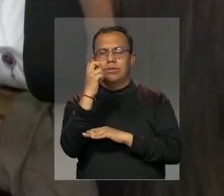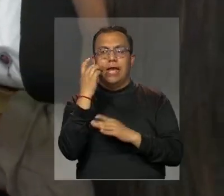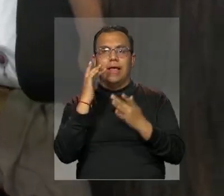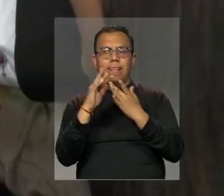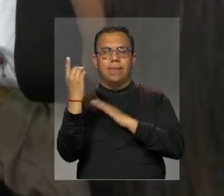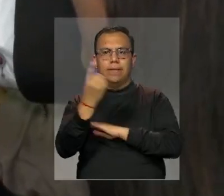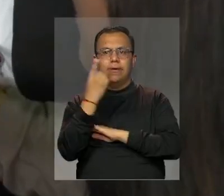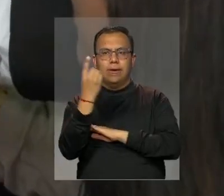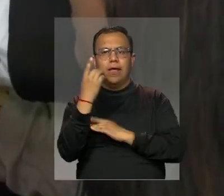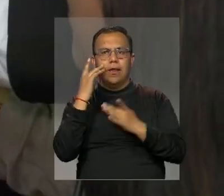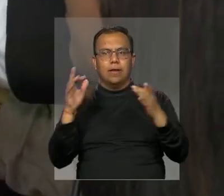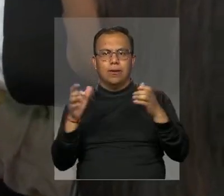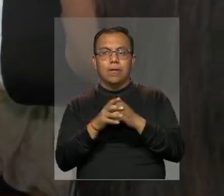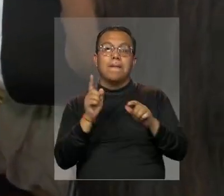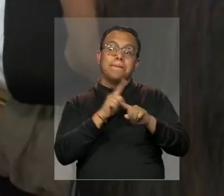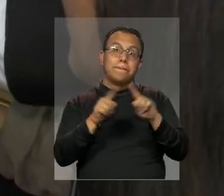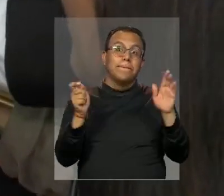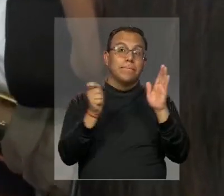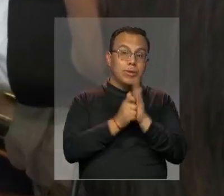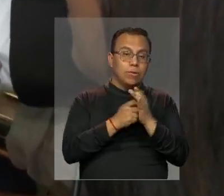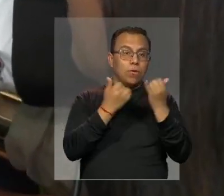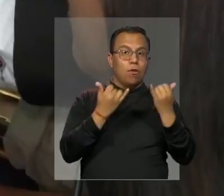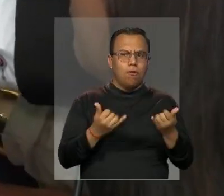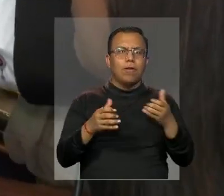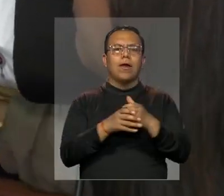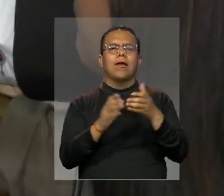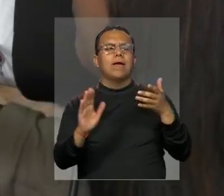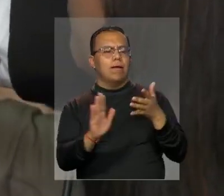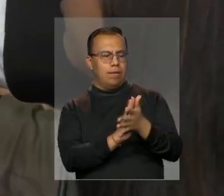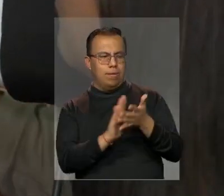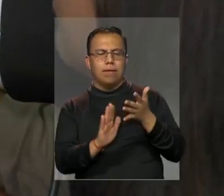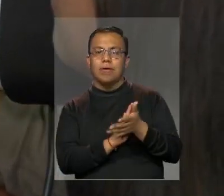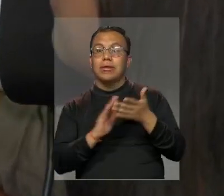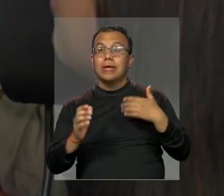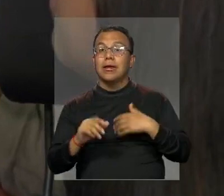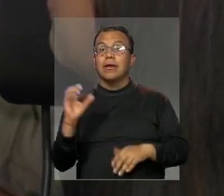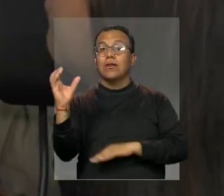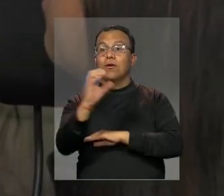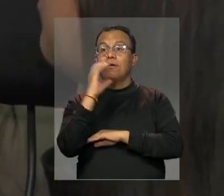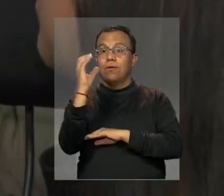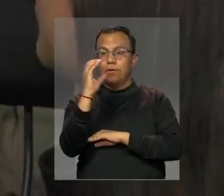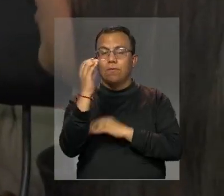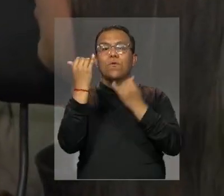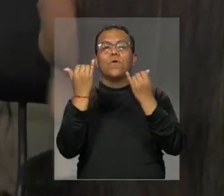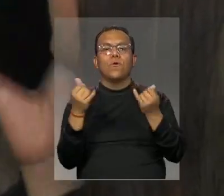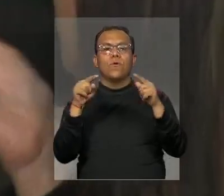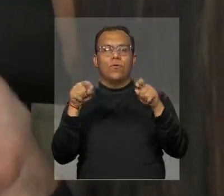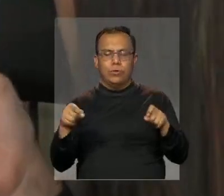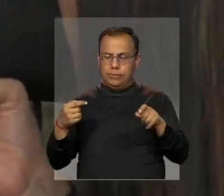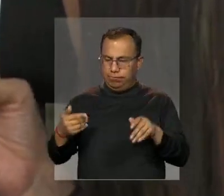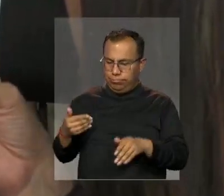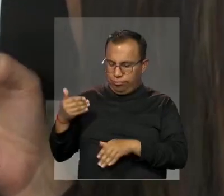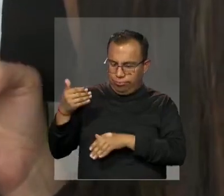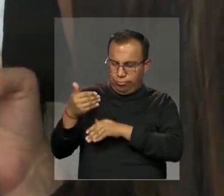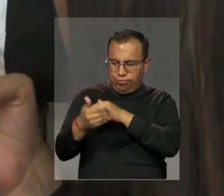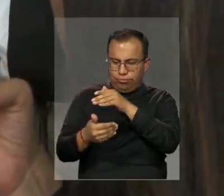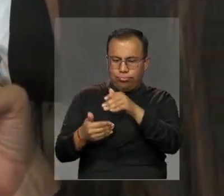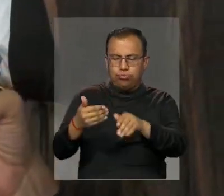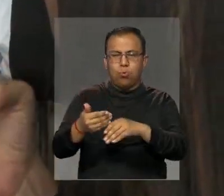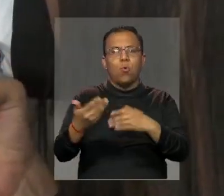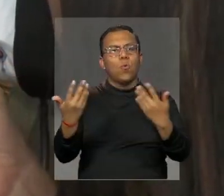de la Nación. Sin embargo, debo contarle al país que hoy hubo un avance